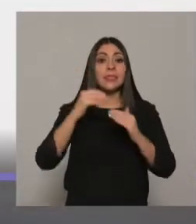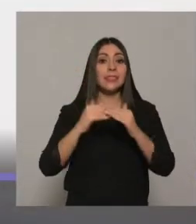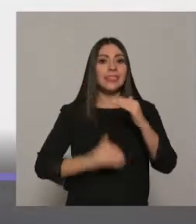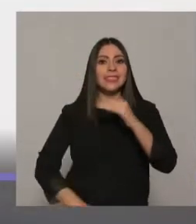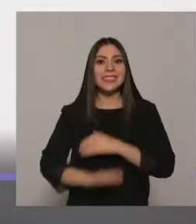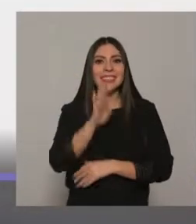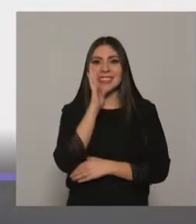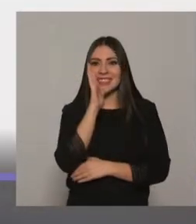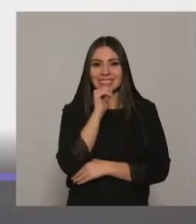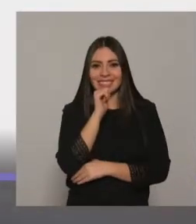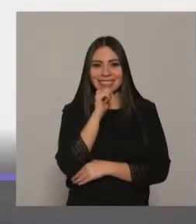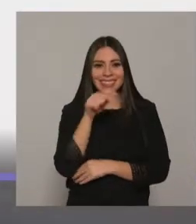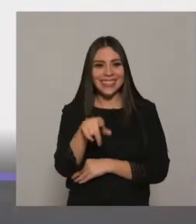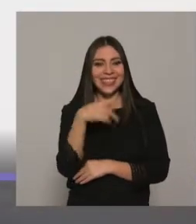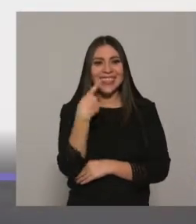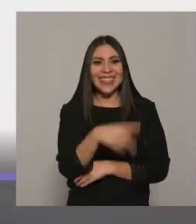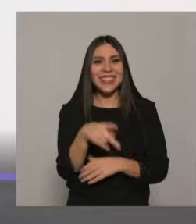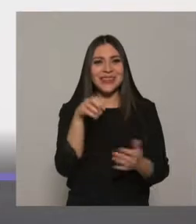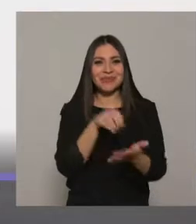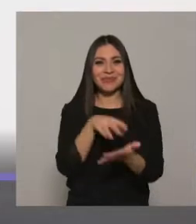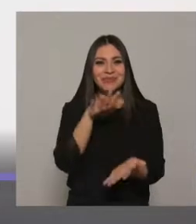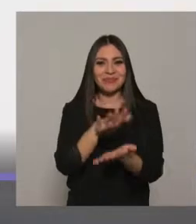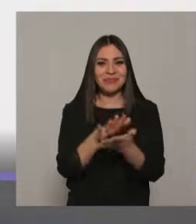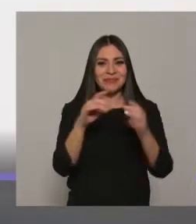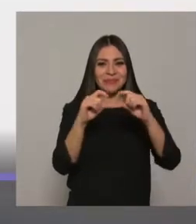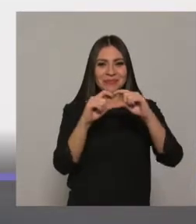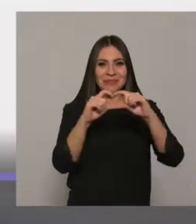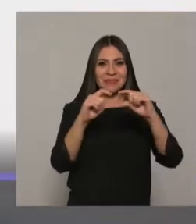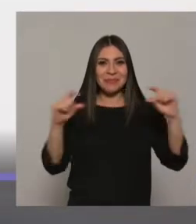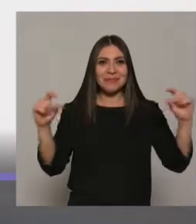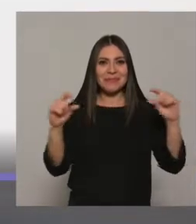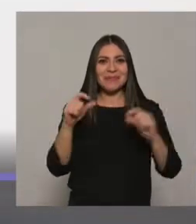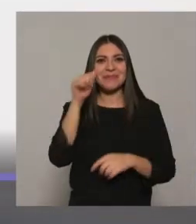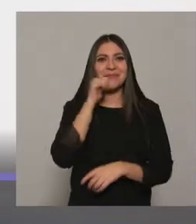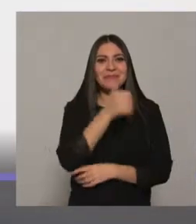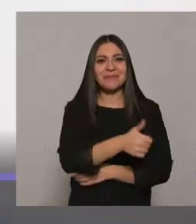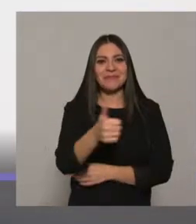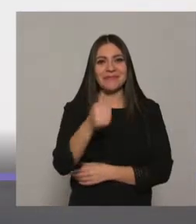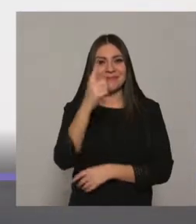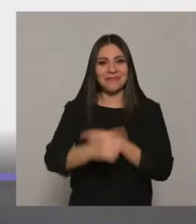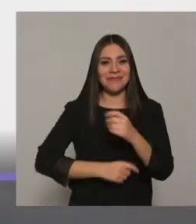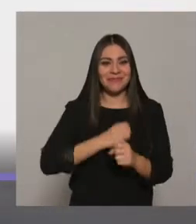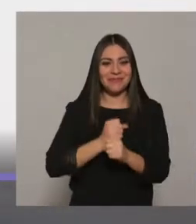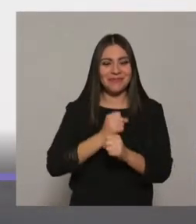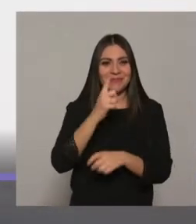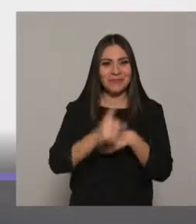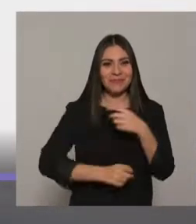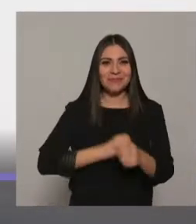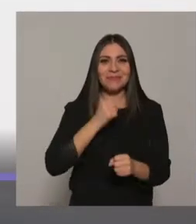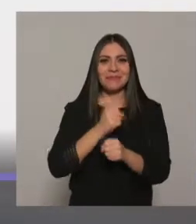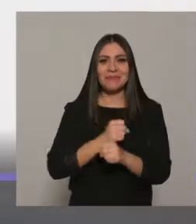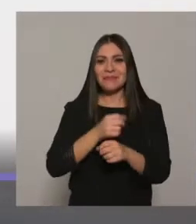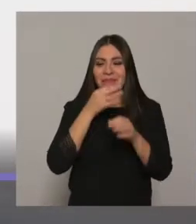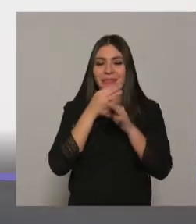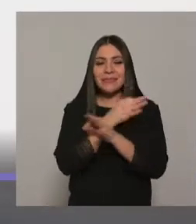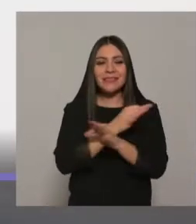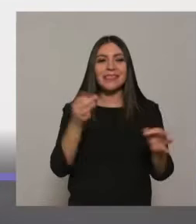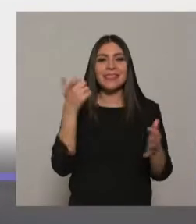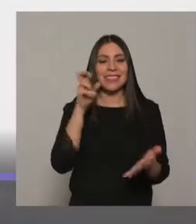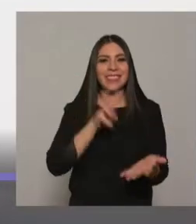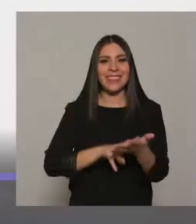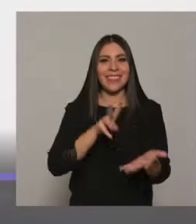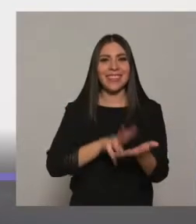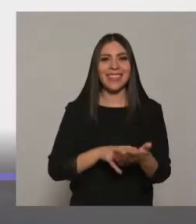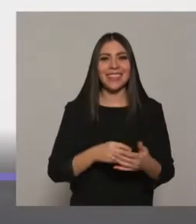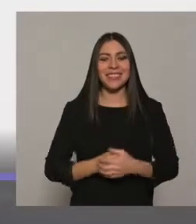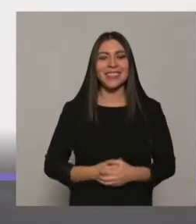Ese arancel se publica en la Gaceta cada año. Y entonces ese arancel tiene los costos que debemos